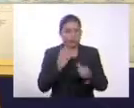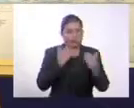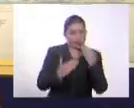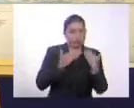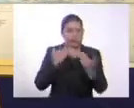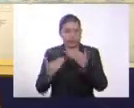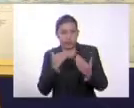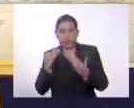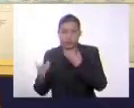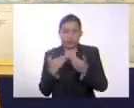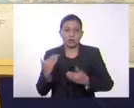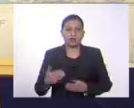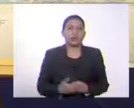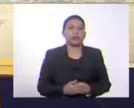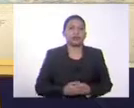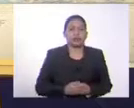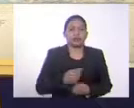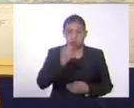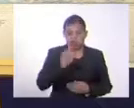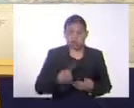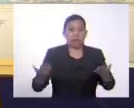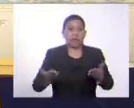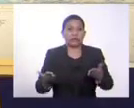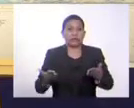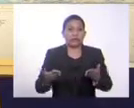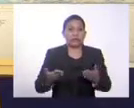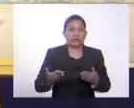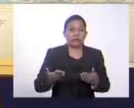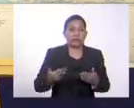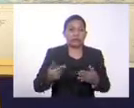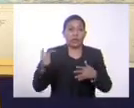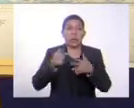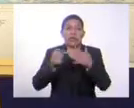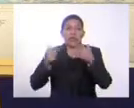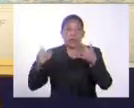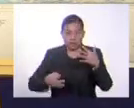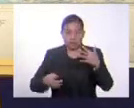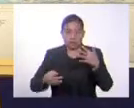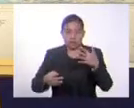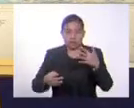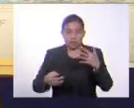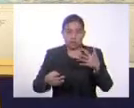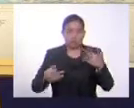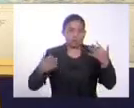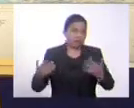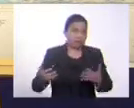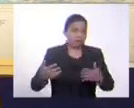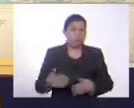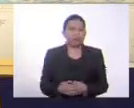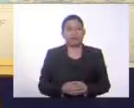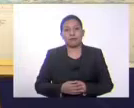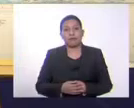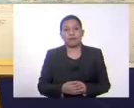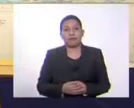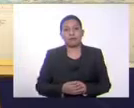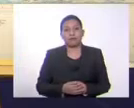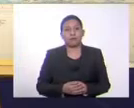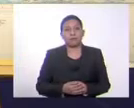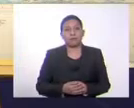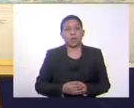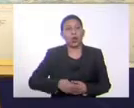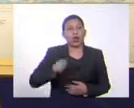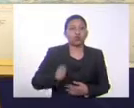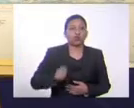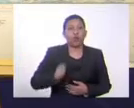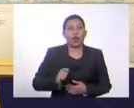el que juzga. Sí. Entonces, estaríamos dando, por ejemplo, a los